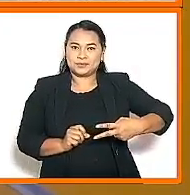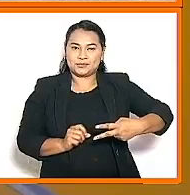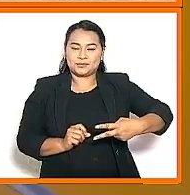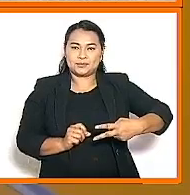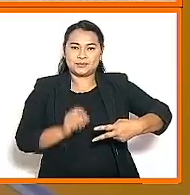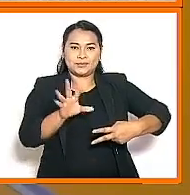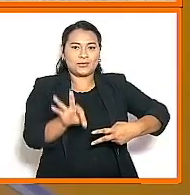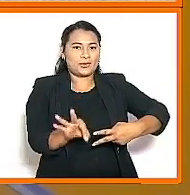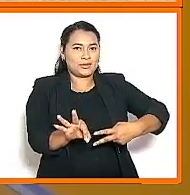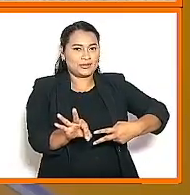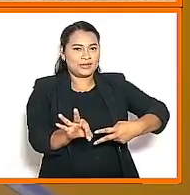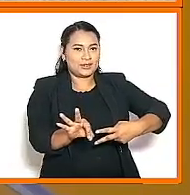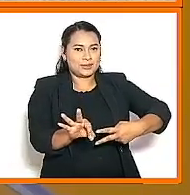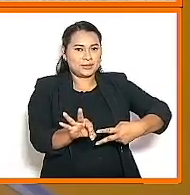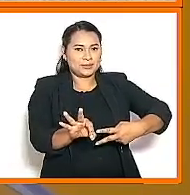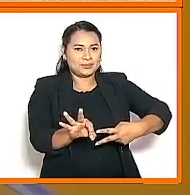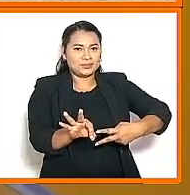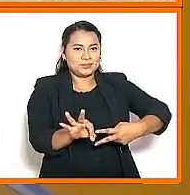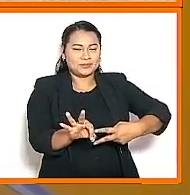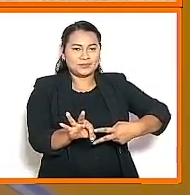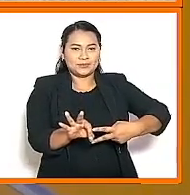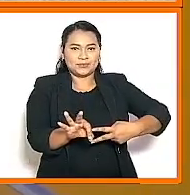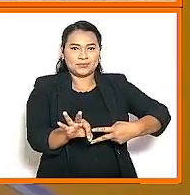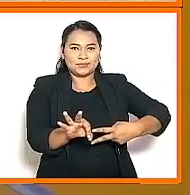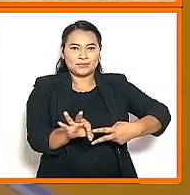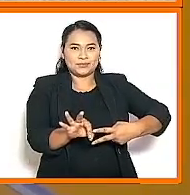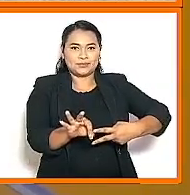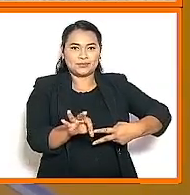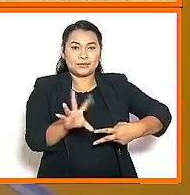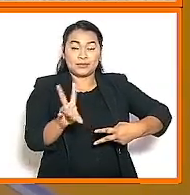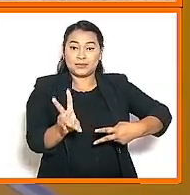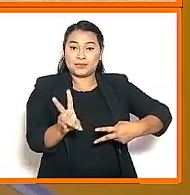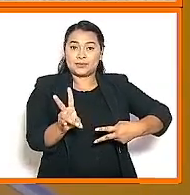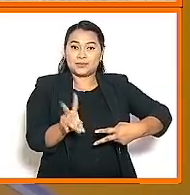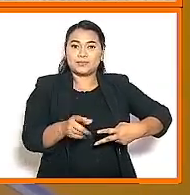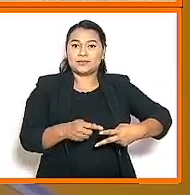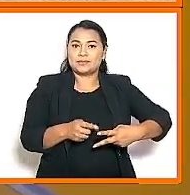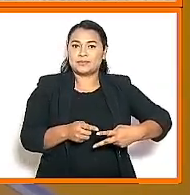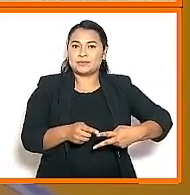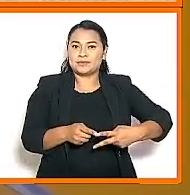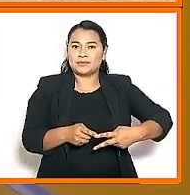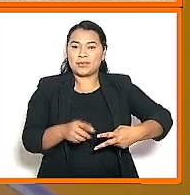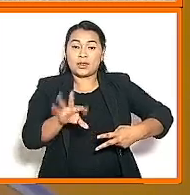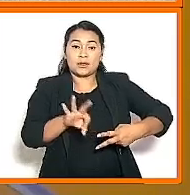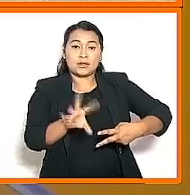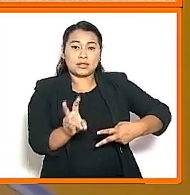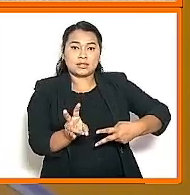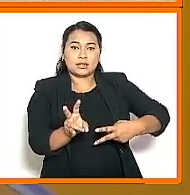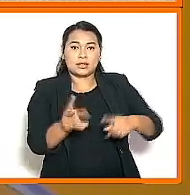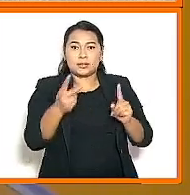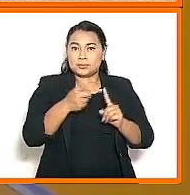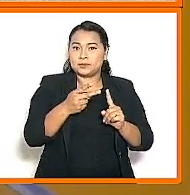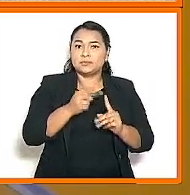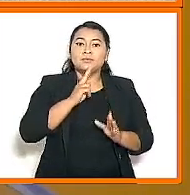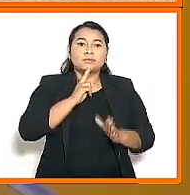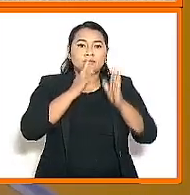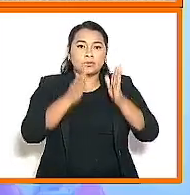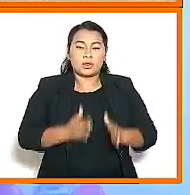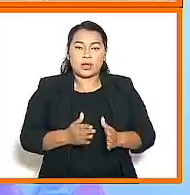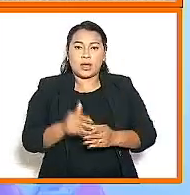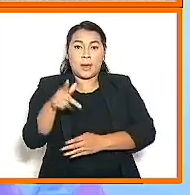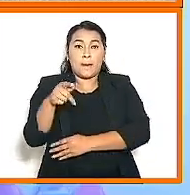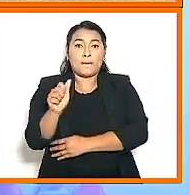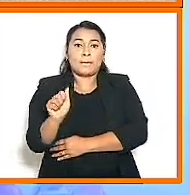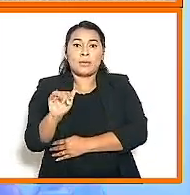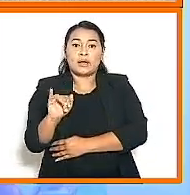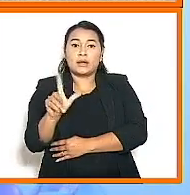Este es el 9. Segundo dígito... Este es el 7. Primer número ganador, 97, con su catrachada Paila.